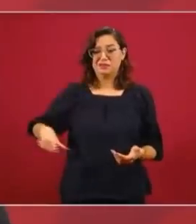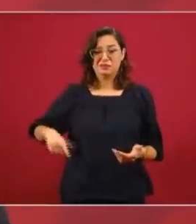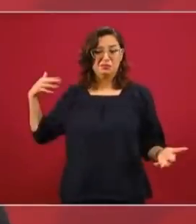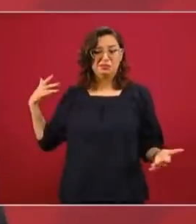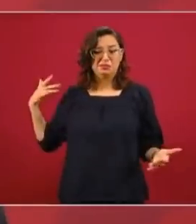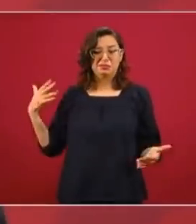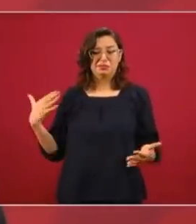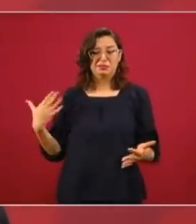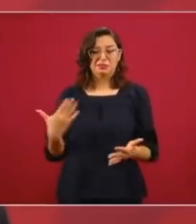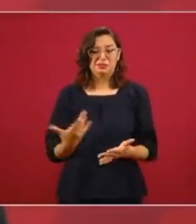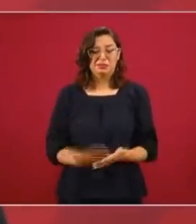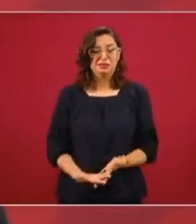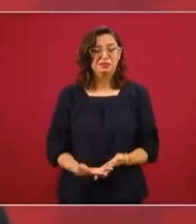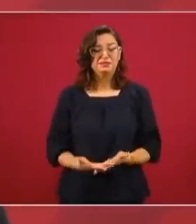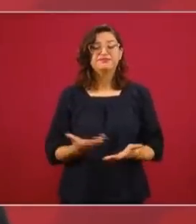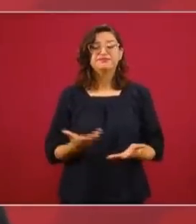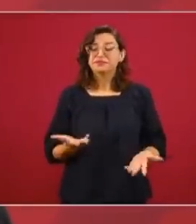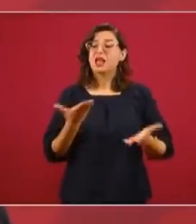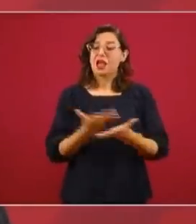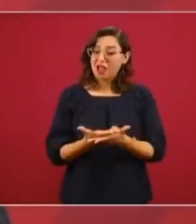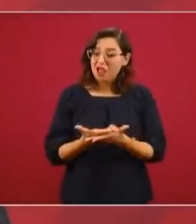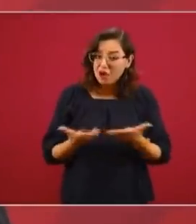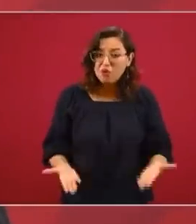estaba, y desgraciadamente sigue estando,